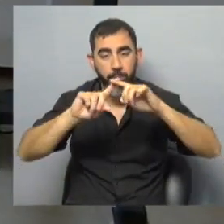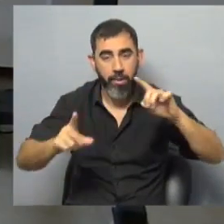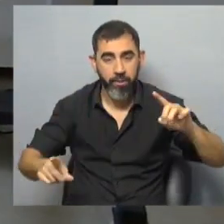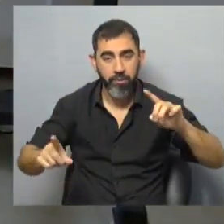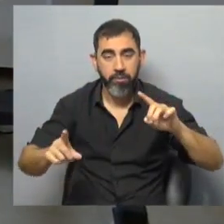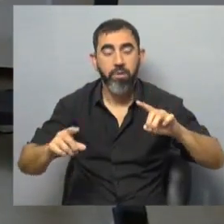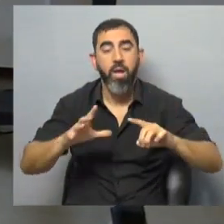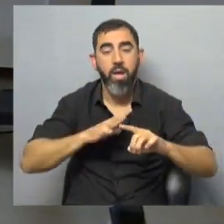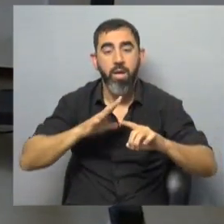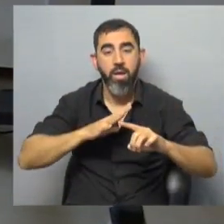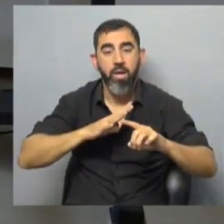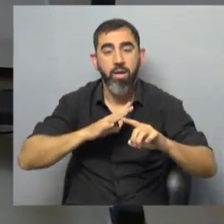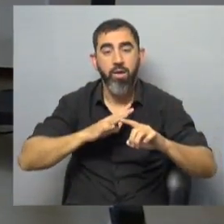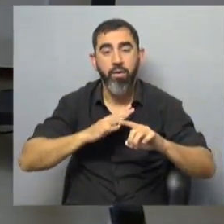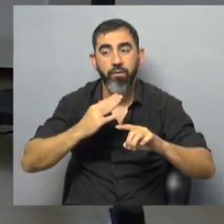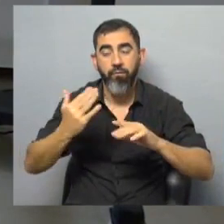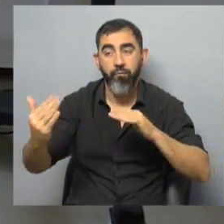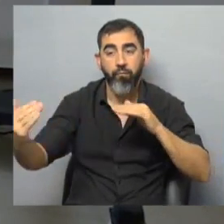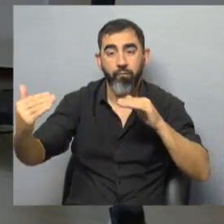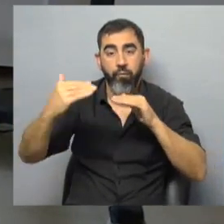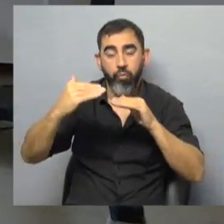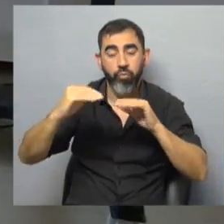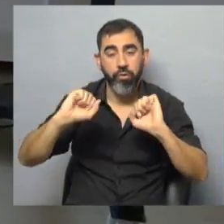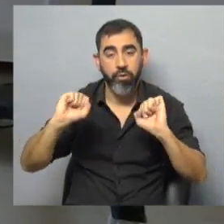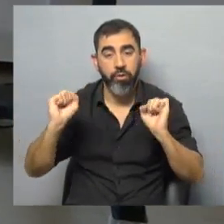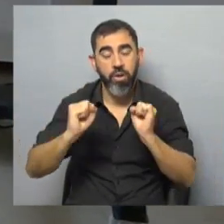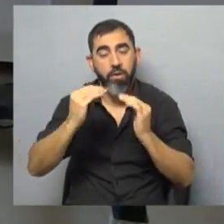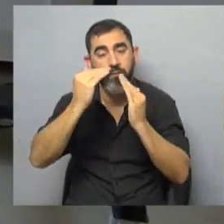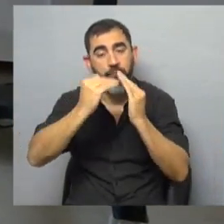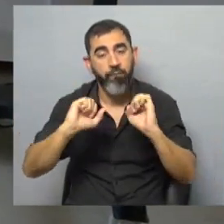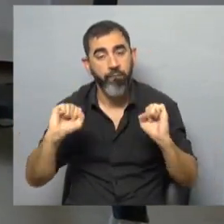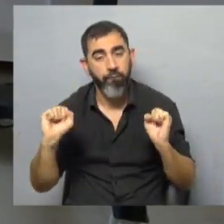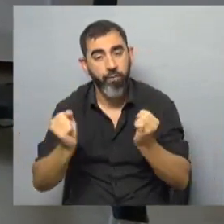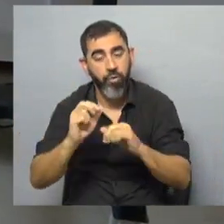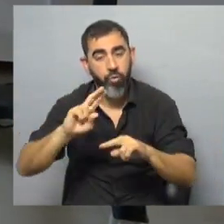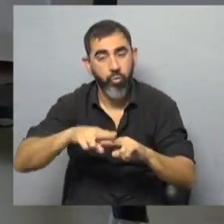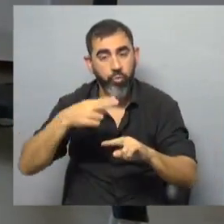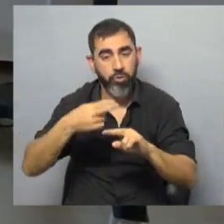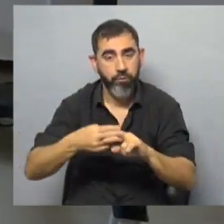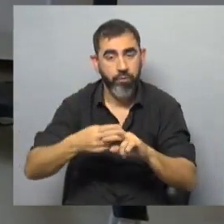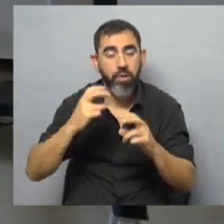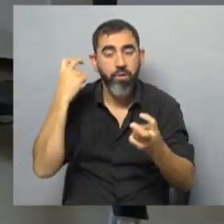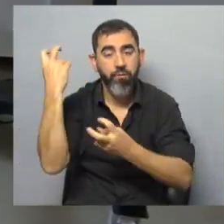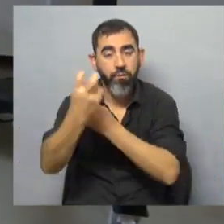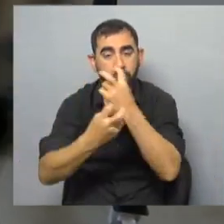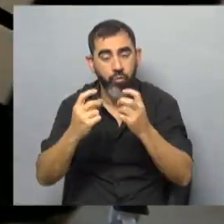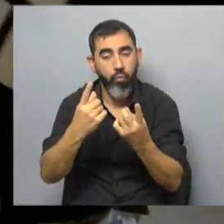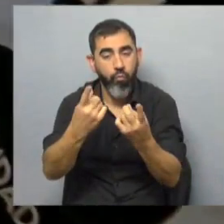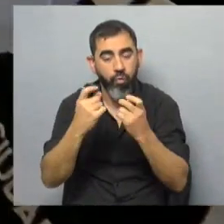pasa ese sistema de frontal, como decimos nosotros, y bueno, baja la temperatura y va a haber un incremento en la intensidad del viento.